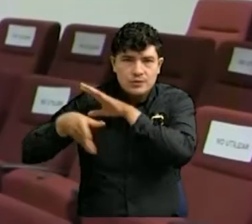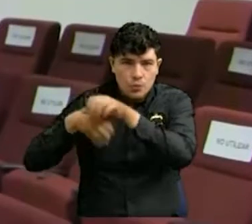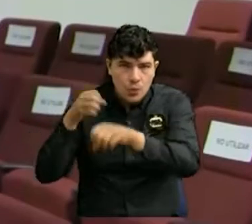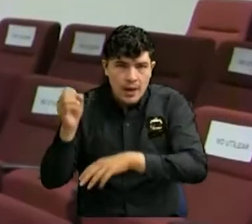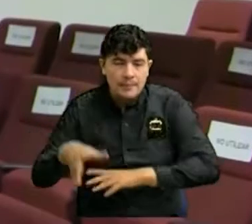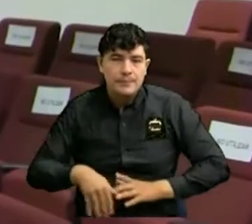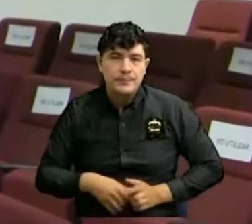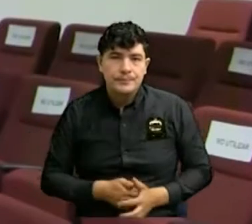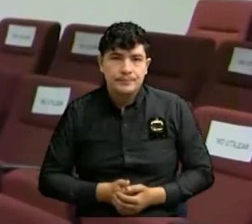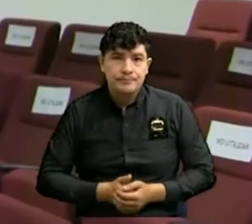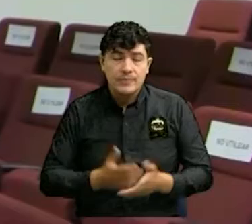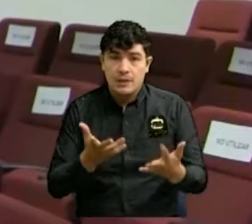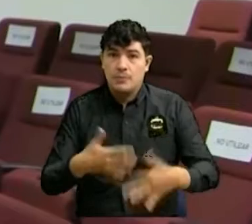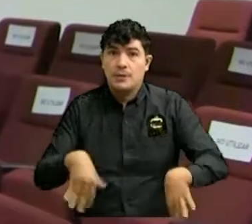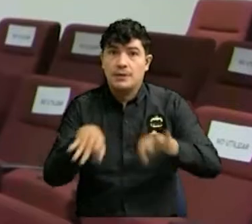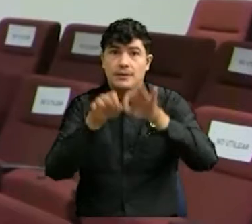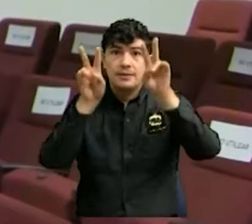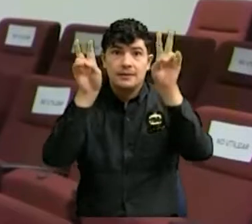fundamentales